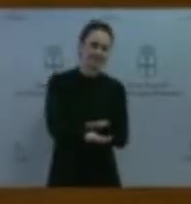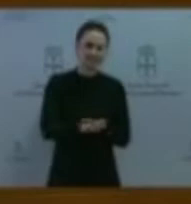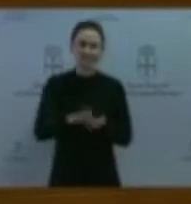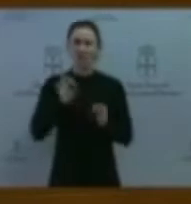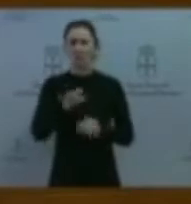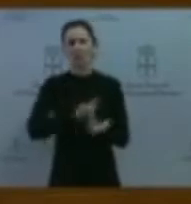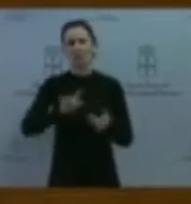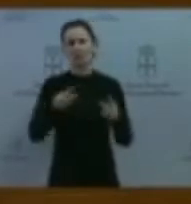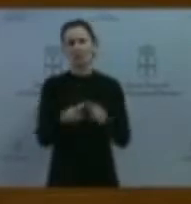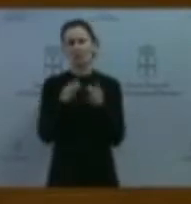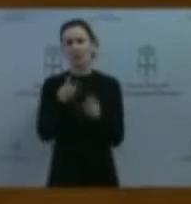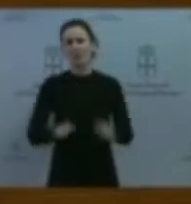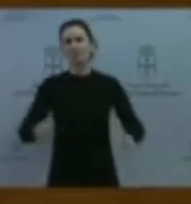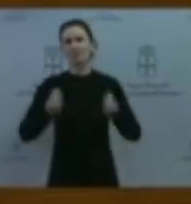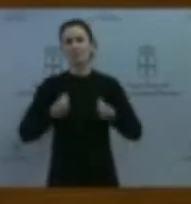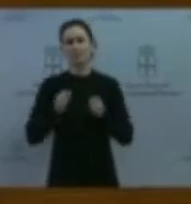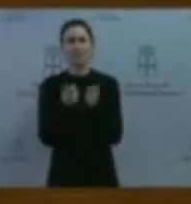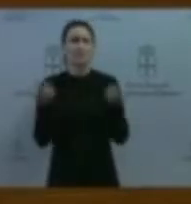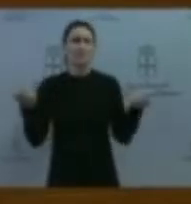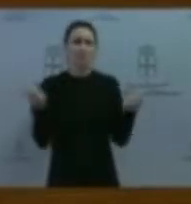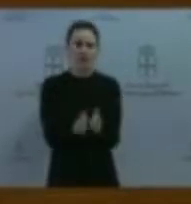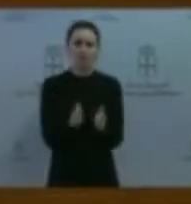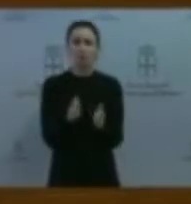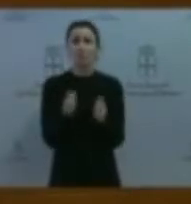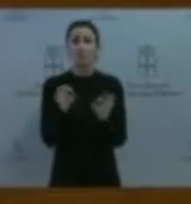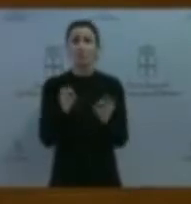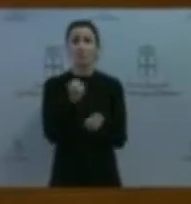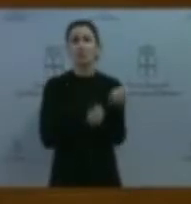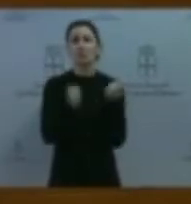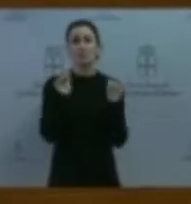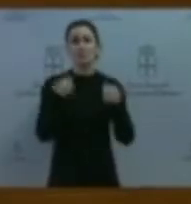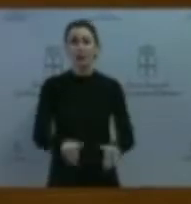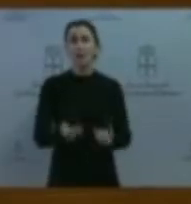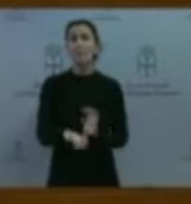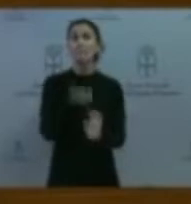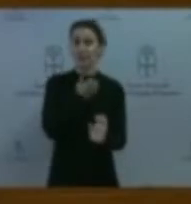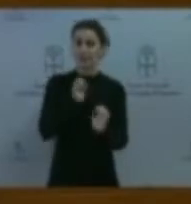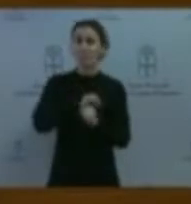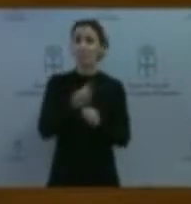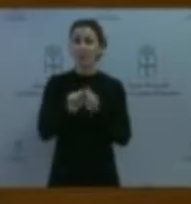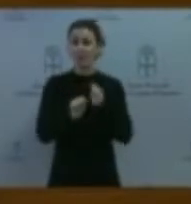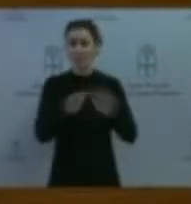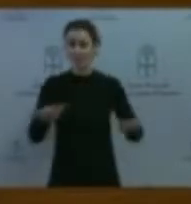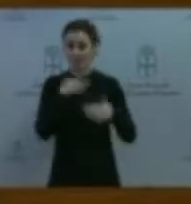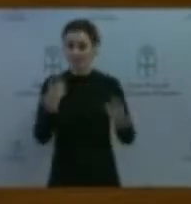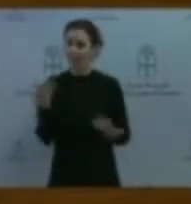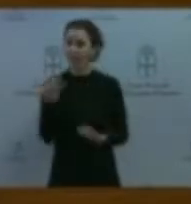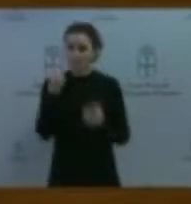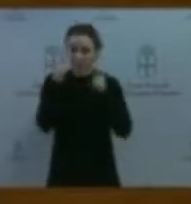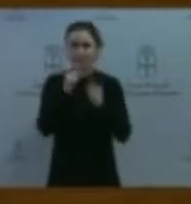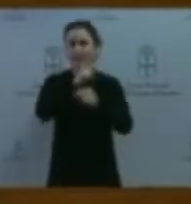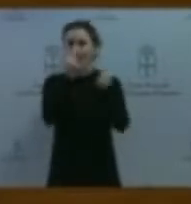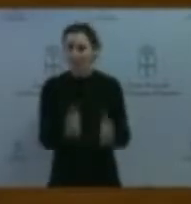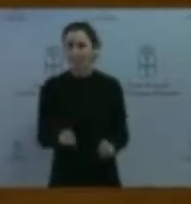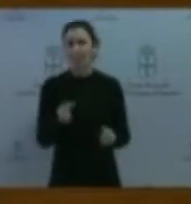pandemia y que de alguna manera tenemos que afrontar. Acuerdos que nos permitan empezar a diseñar juntas y juntos una nueva Asturias que ya no